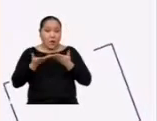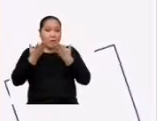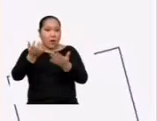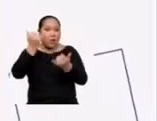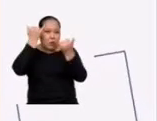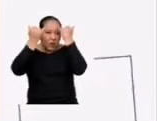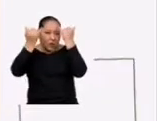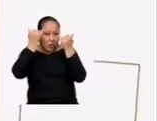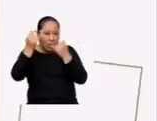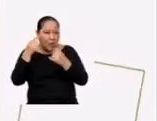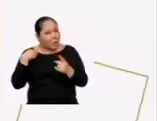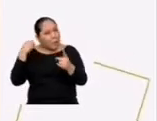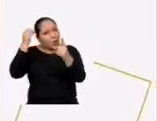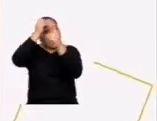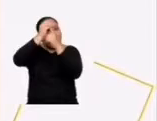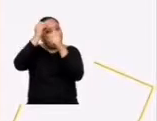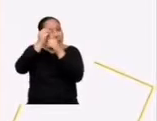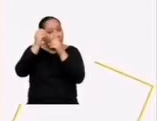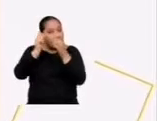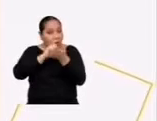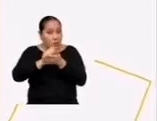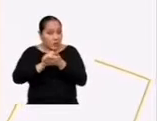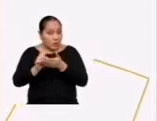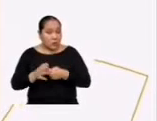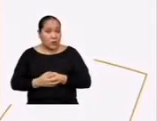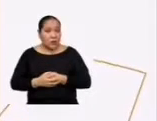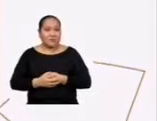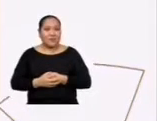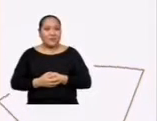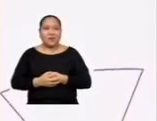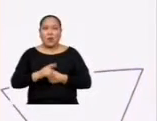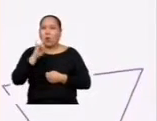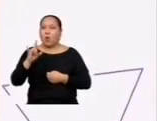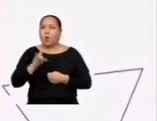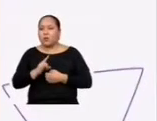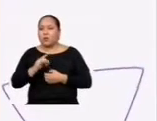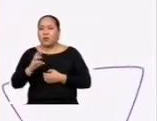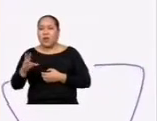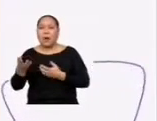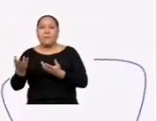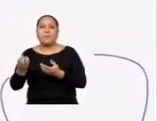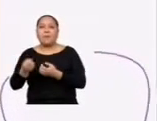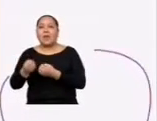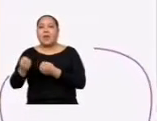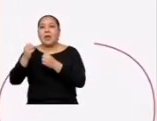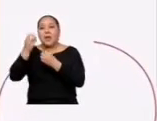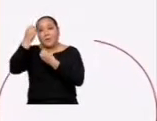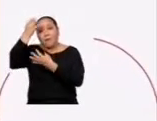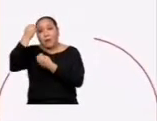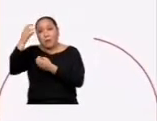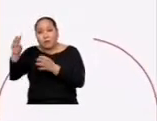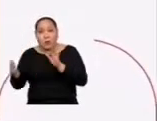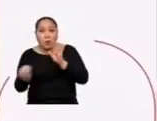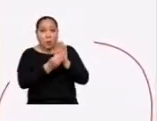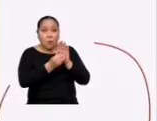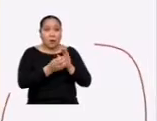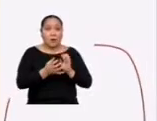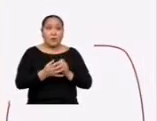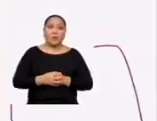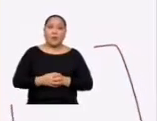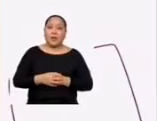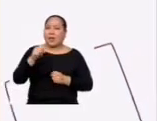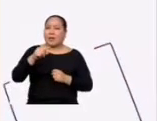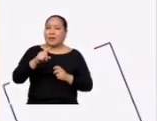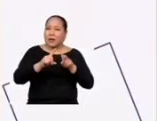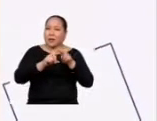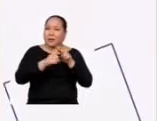una idea de la intención del autor? ¿Usa fuentes de información y las cita? ¿La introducción